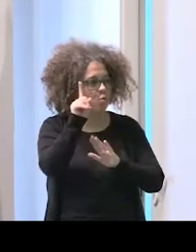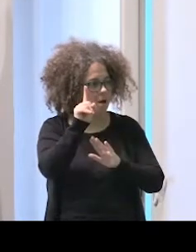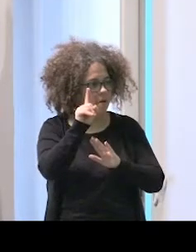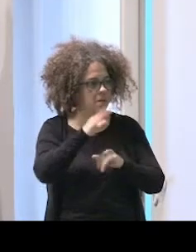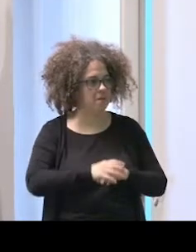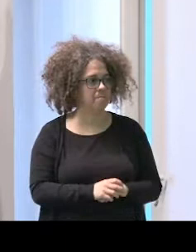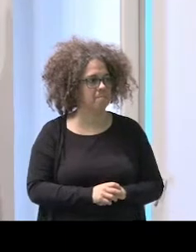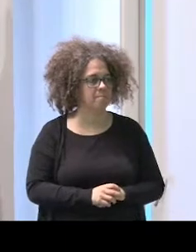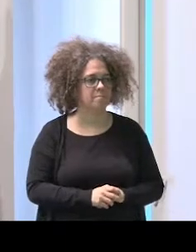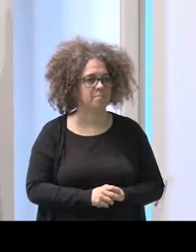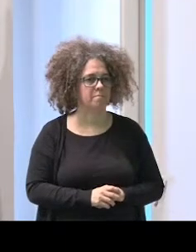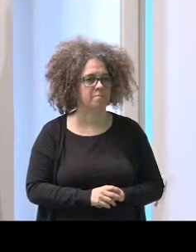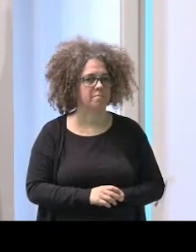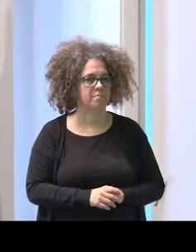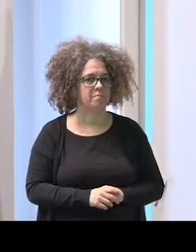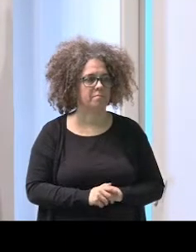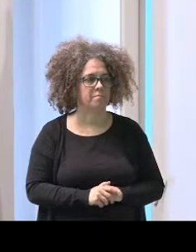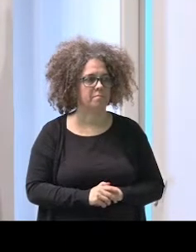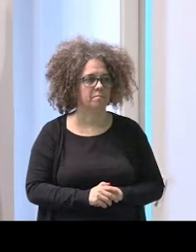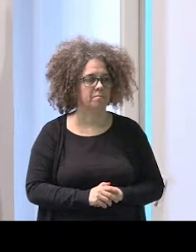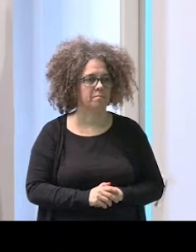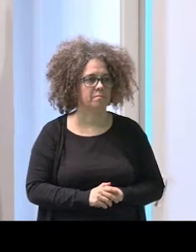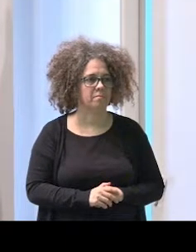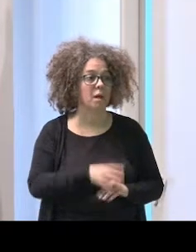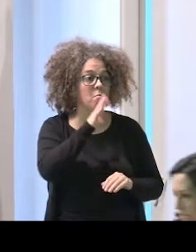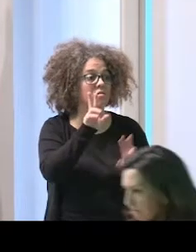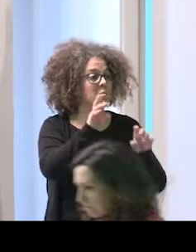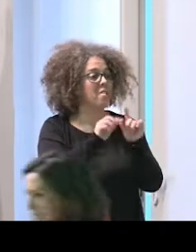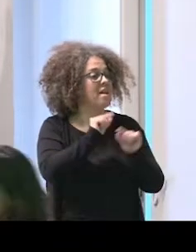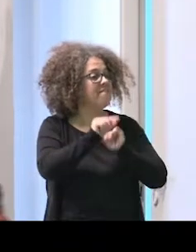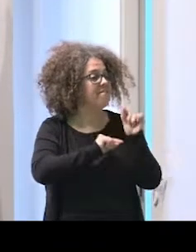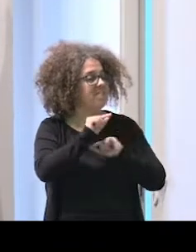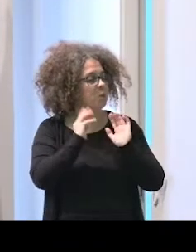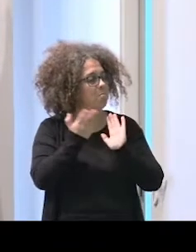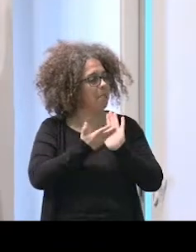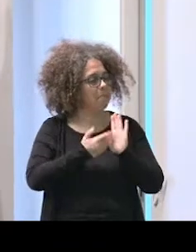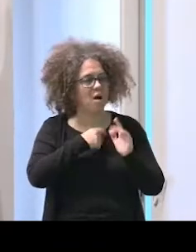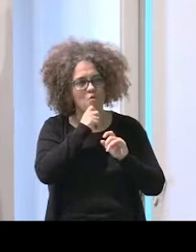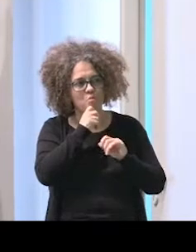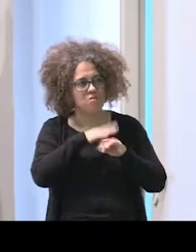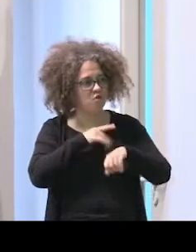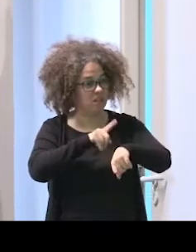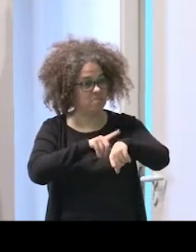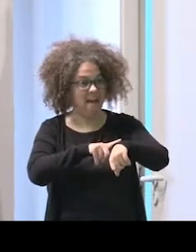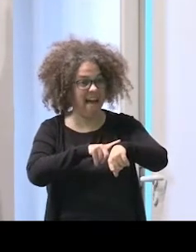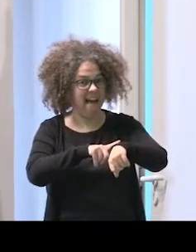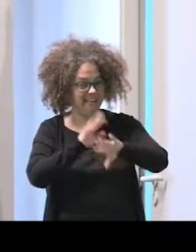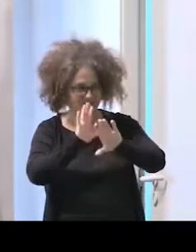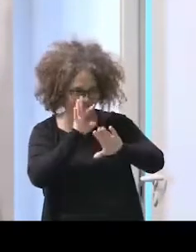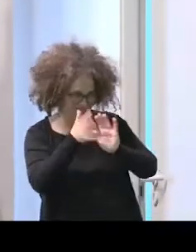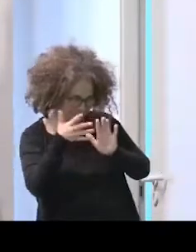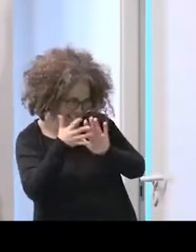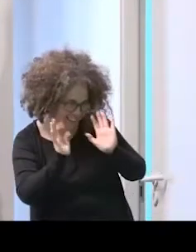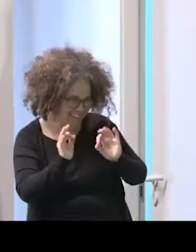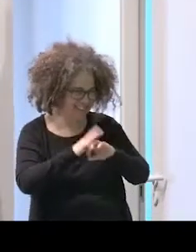el diagnóstico de este virus. Voy a ir muy rápido porque Faustino me ha amenazado que si me paso un minuto me lanza el zapato, así que vamos a empezar